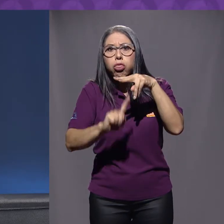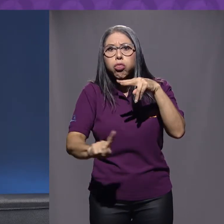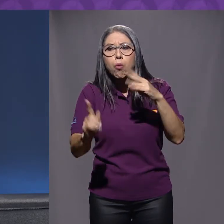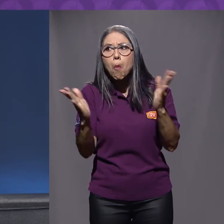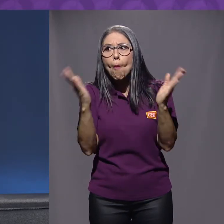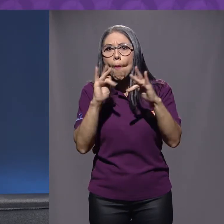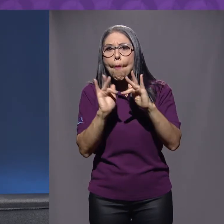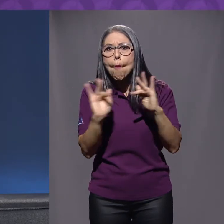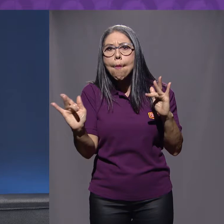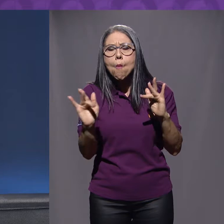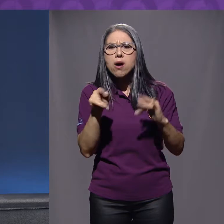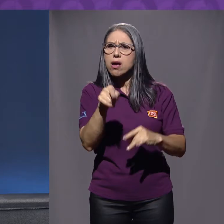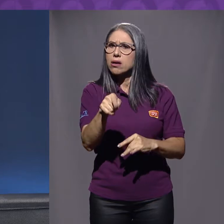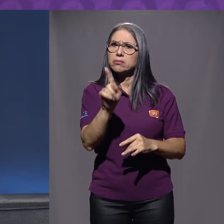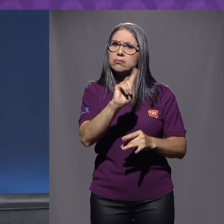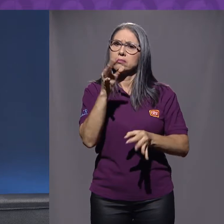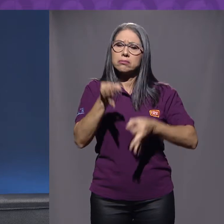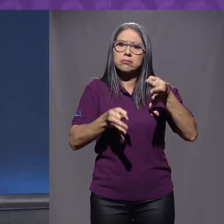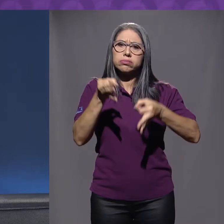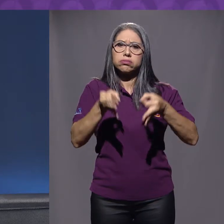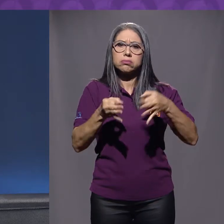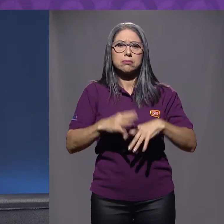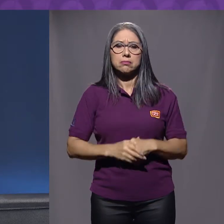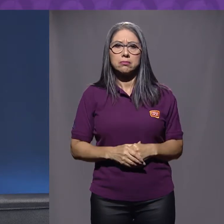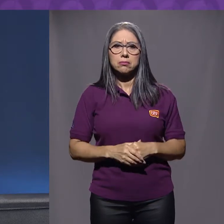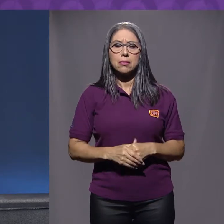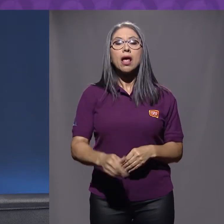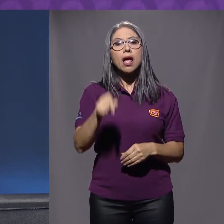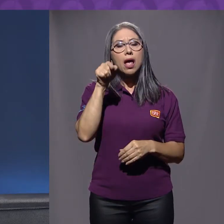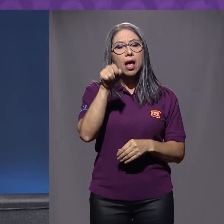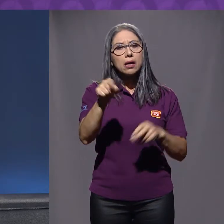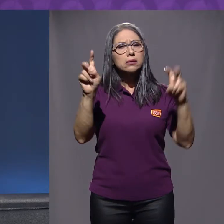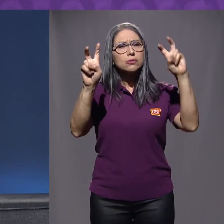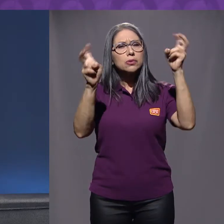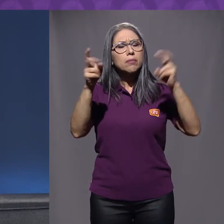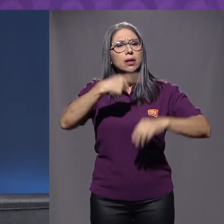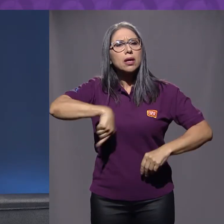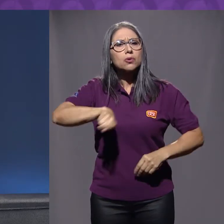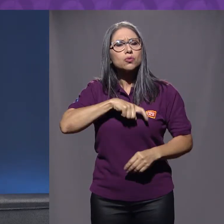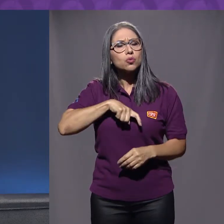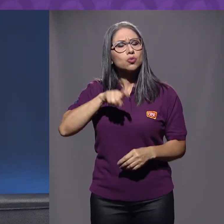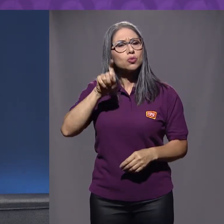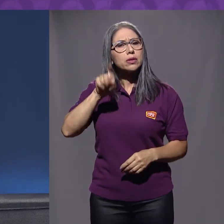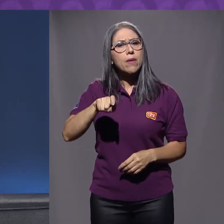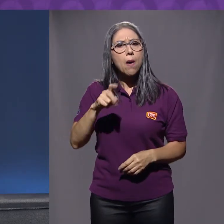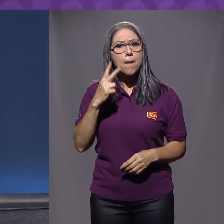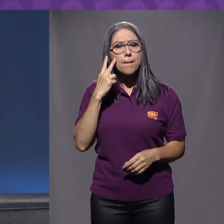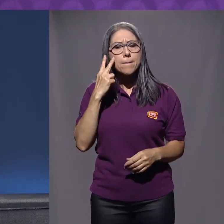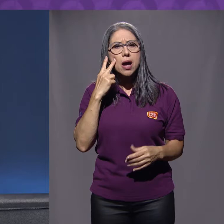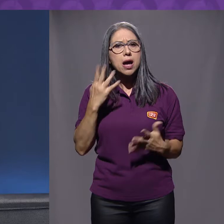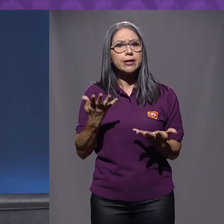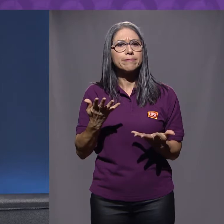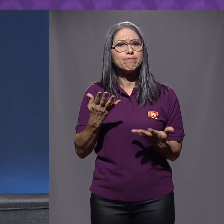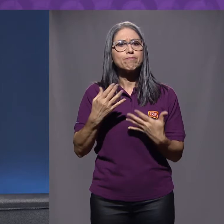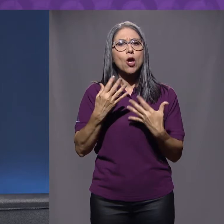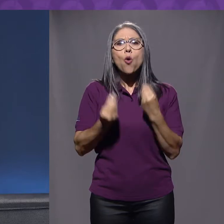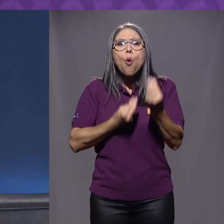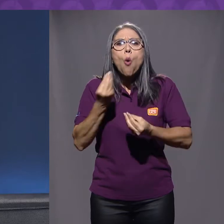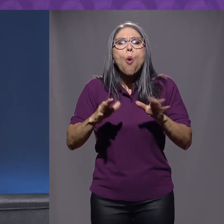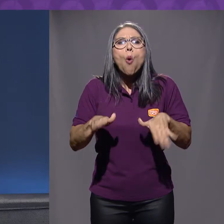es justo. Y bueno, es un punto de los ejes que yo creo que tenemos que ver cómo no